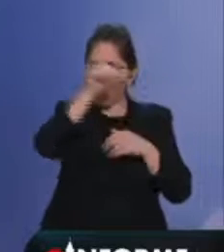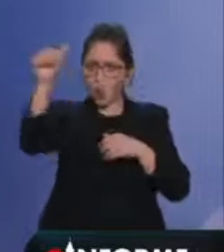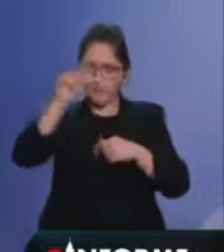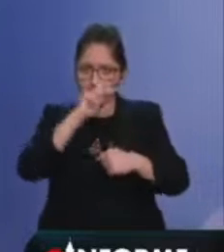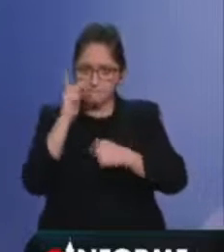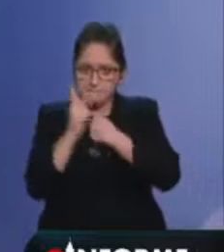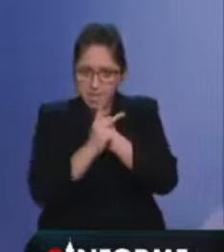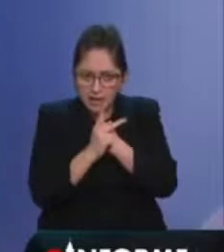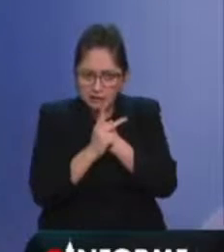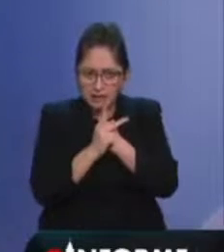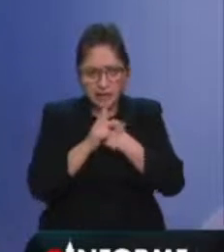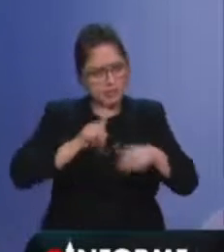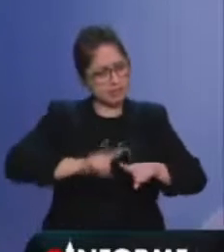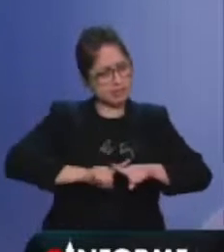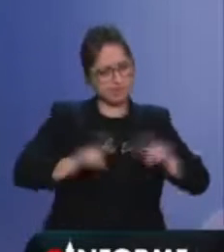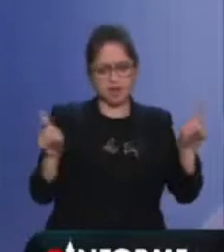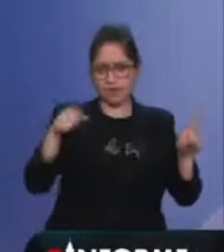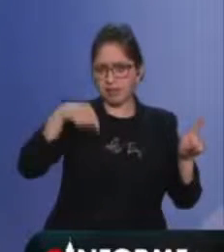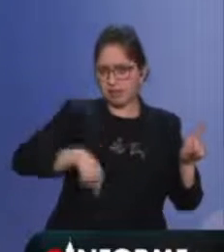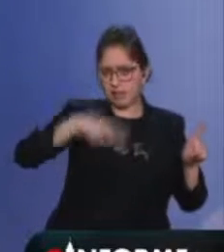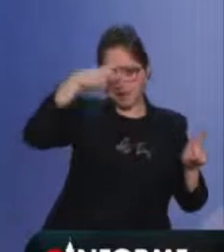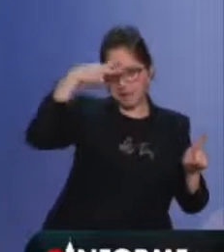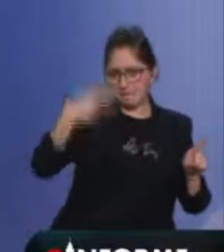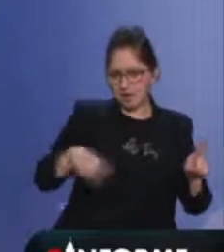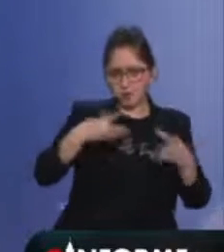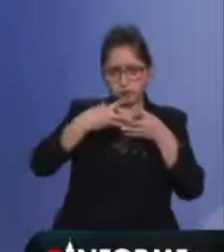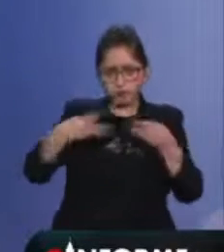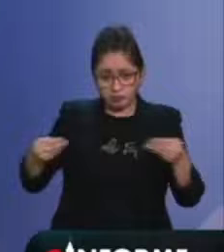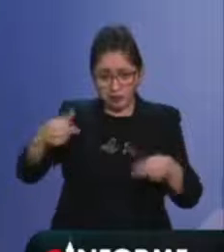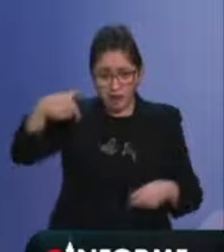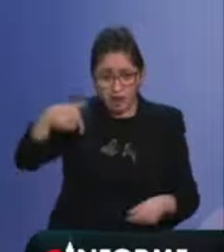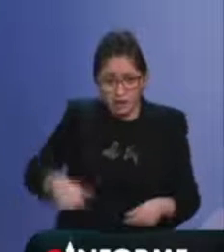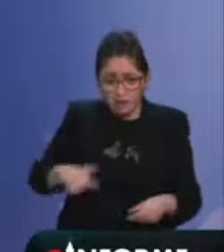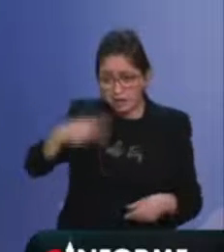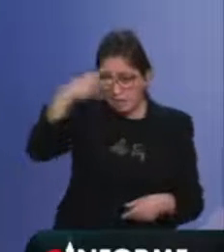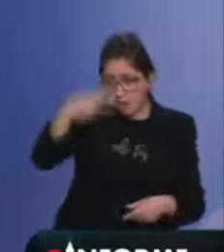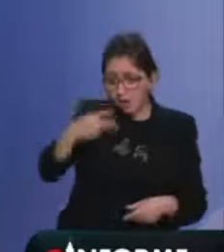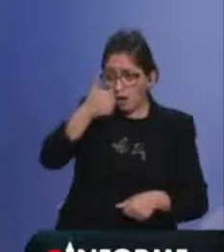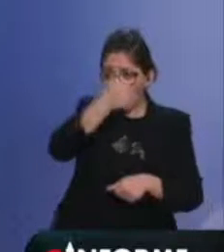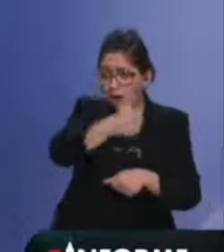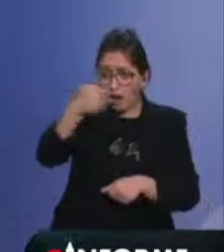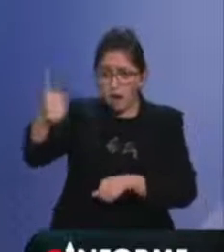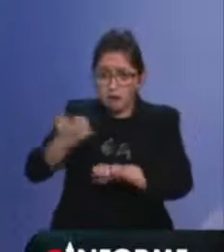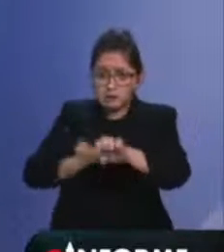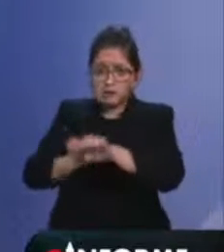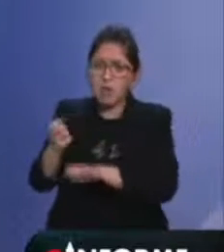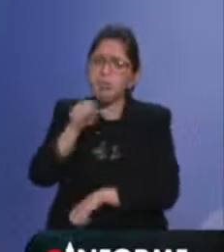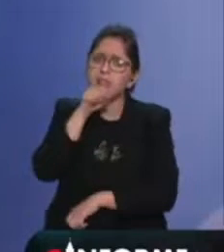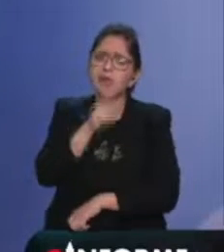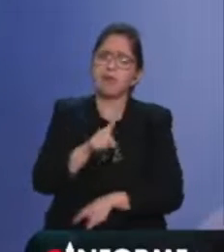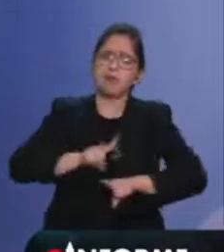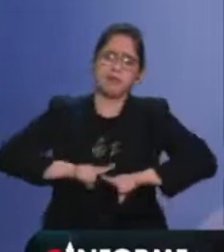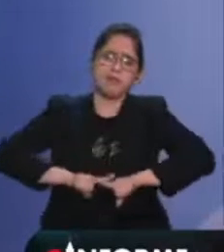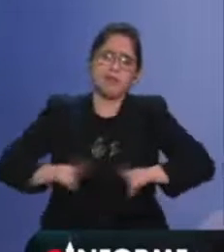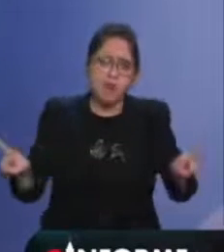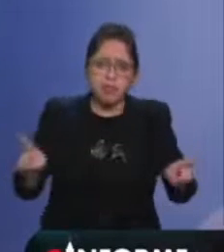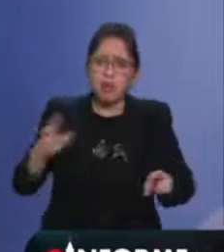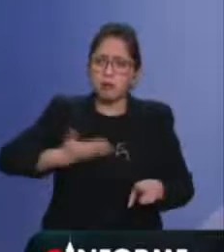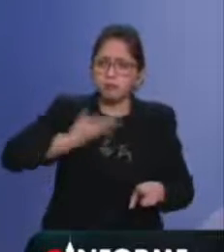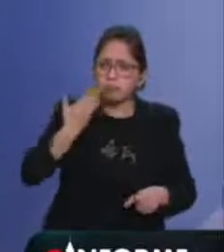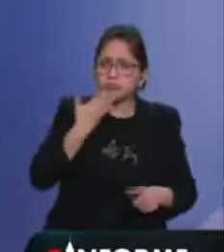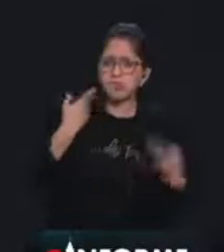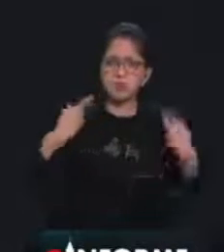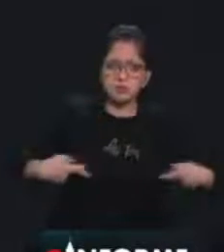con contextos muy diferentes al nuestro, que de por sí dentro de nuestro país son muy distintos entre los estados en los que se llevan a cabo